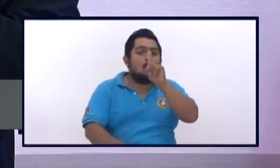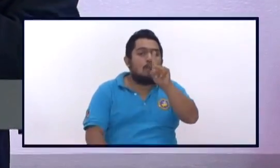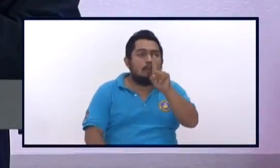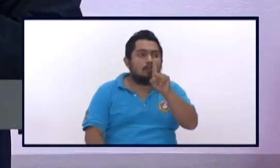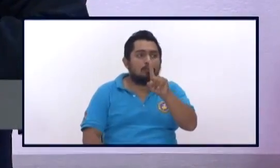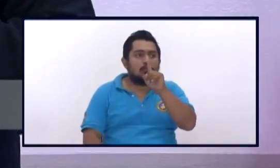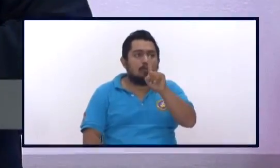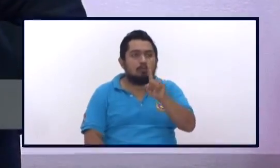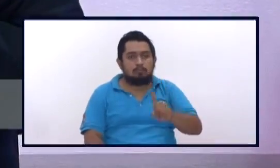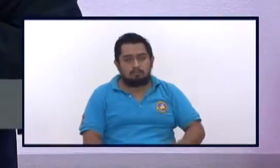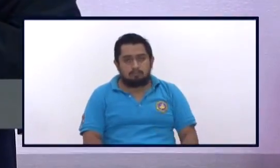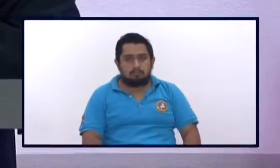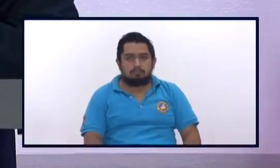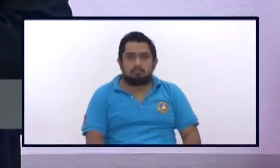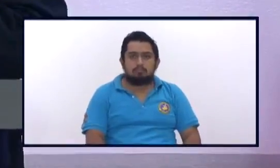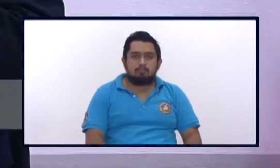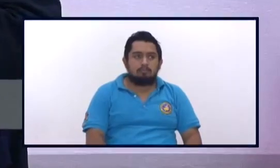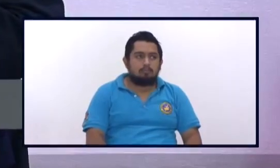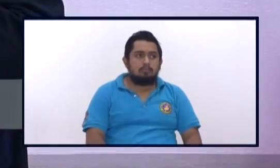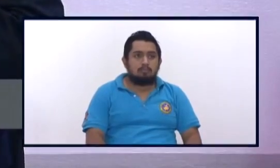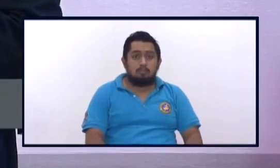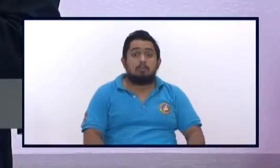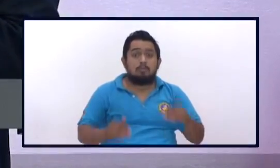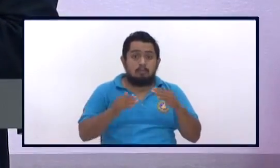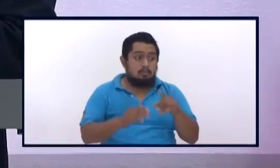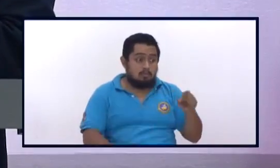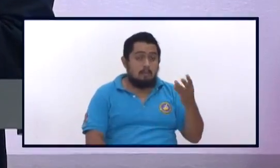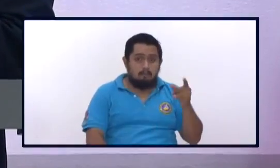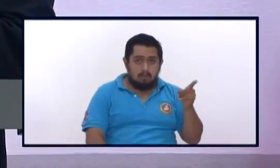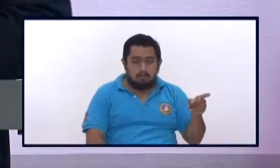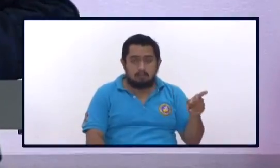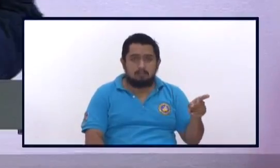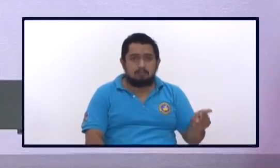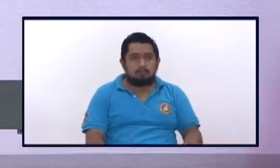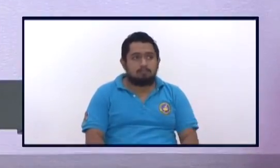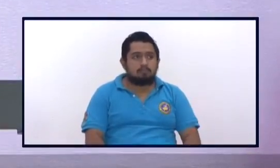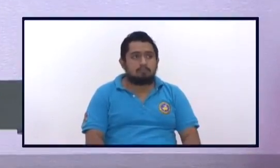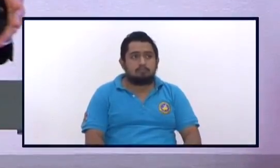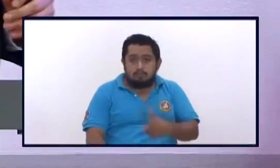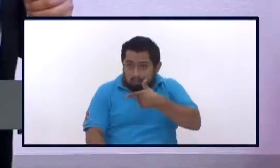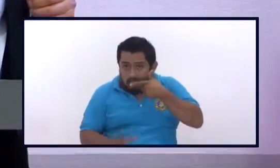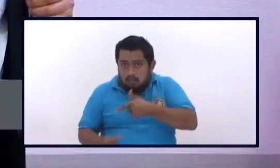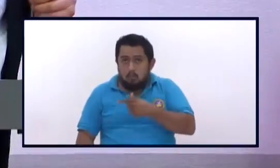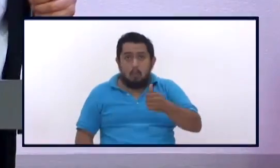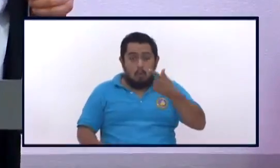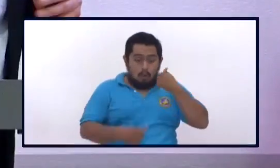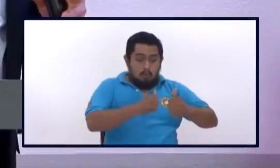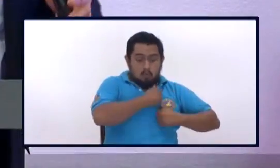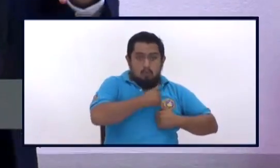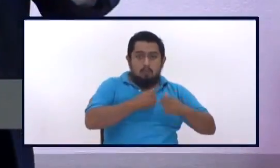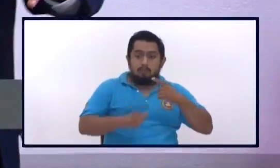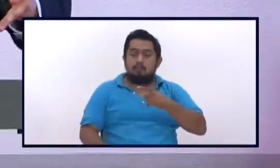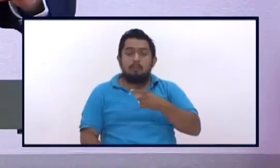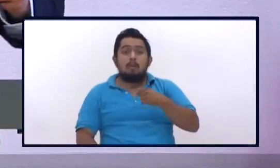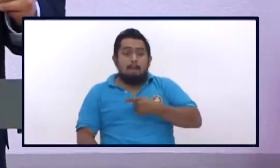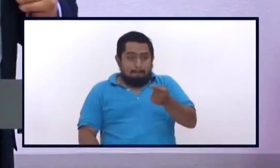un caso también él tiene miedo y el soldado que está cuidando nos el policía